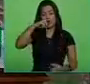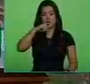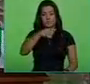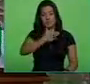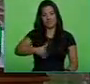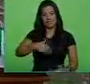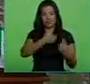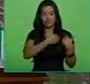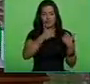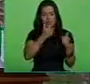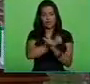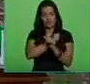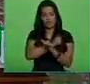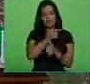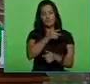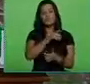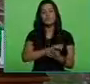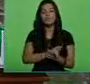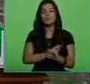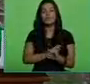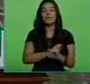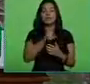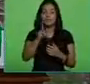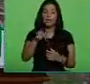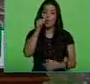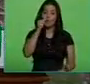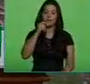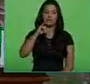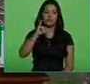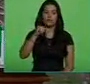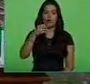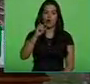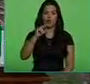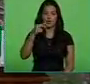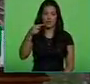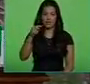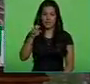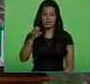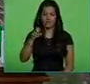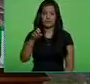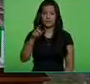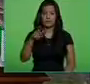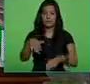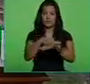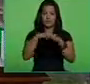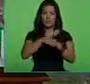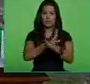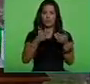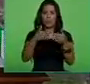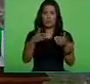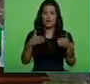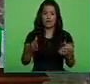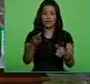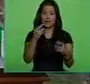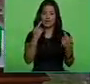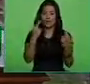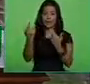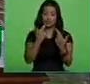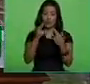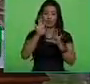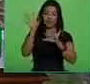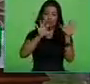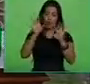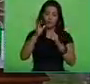el vicepresidente ejecutivo Jorge Arriaza, el ministro del Poder Popular para las Relaciones Exteriores,